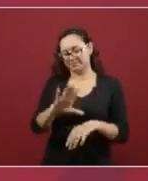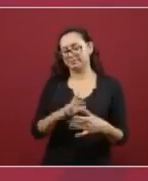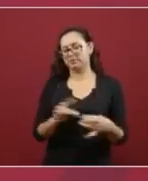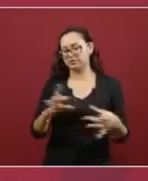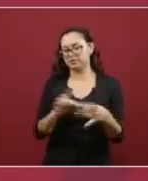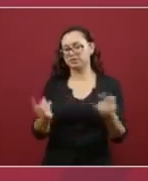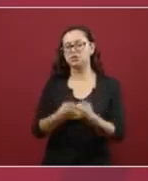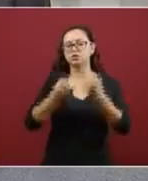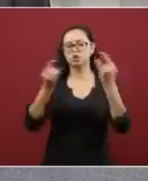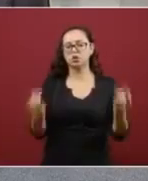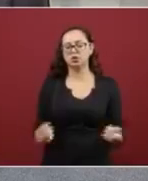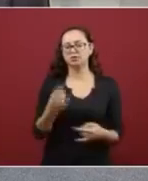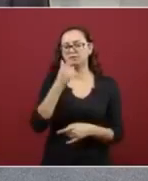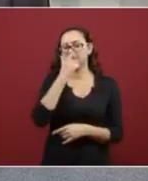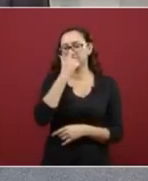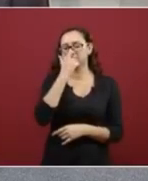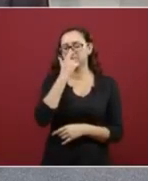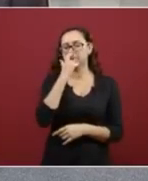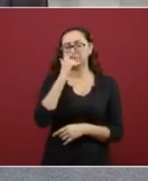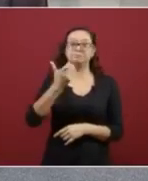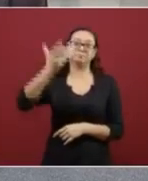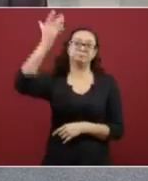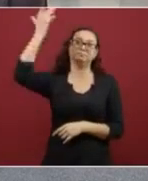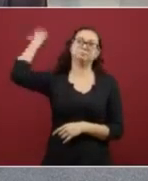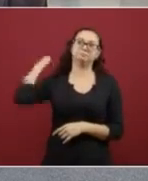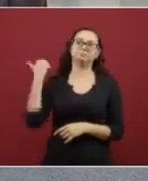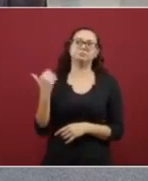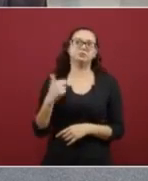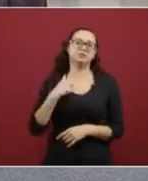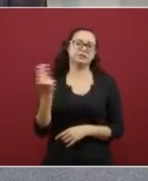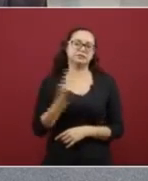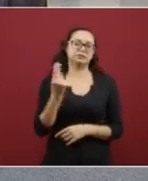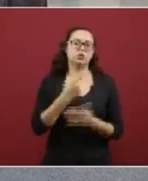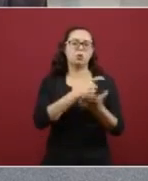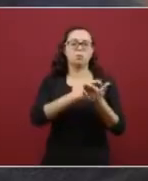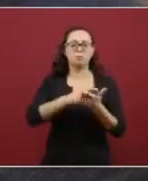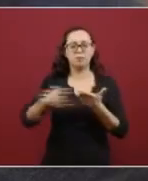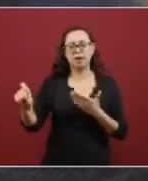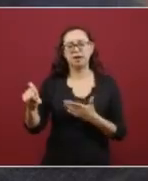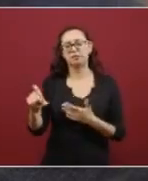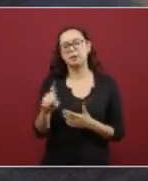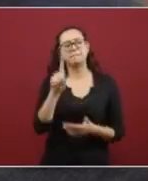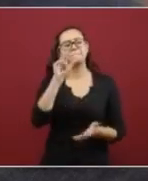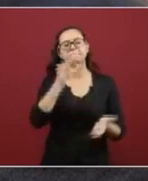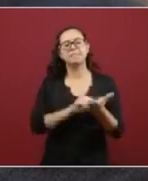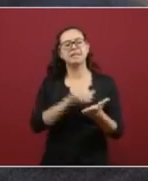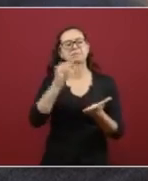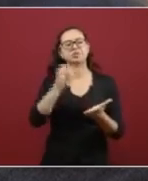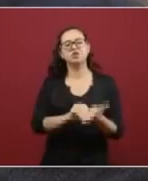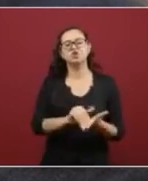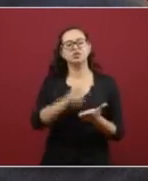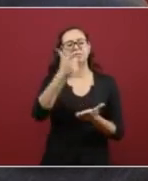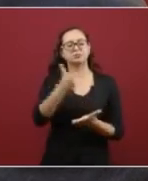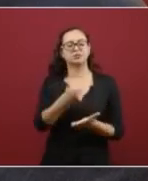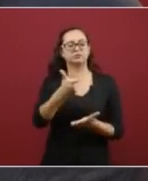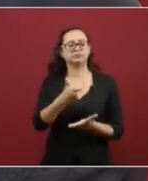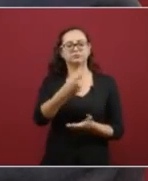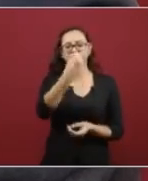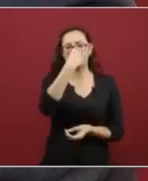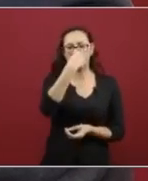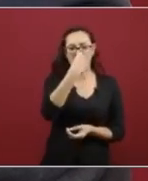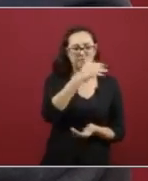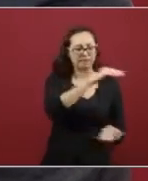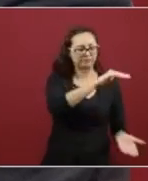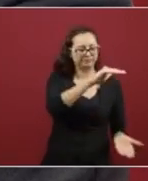se tienen que comprar, o en aquel entonces se adquirían como 1,000 millones de pesos en despensas que se les entregaban